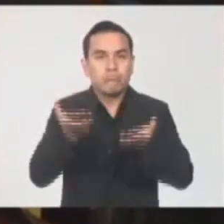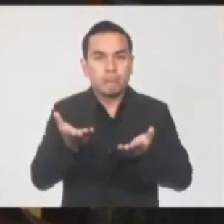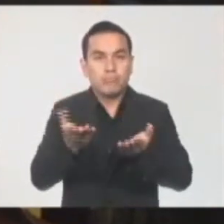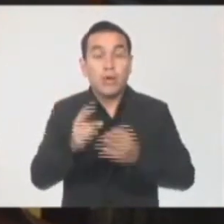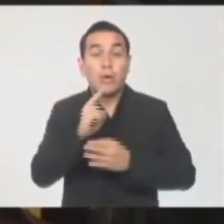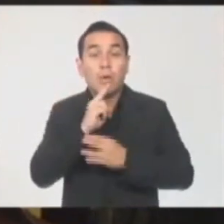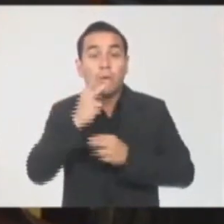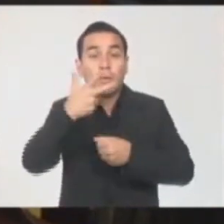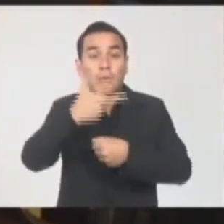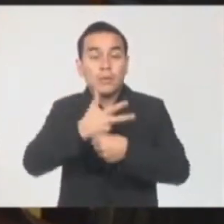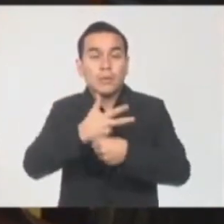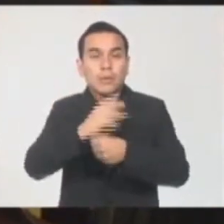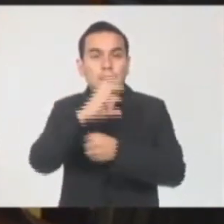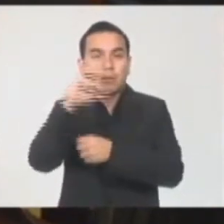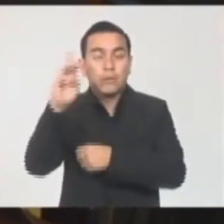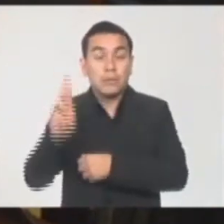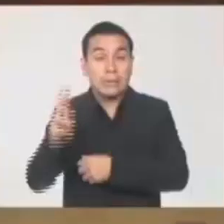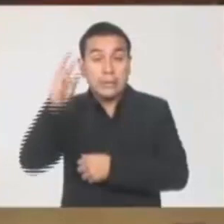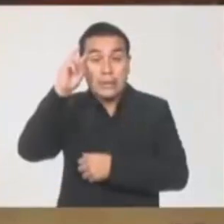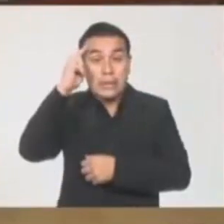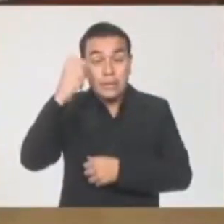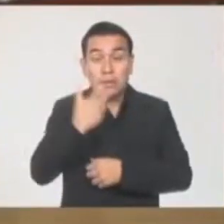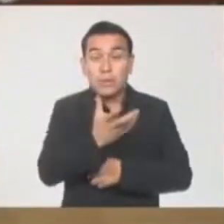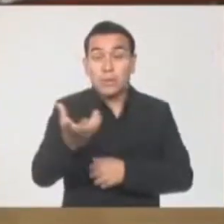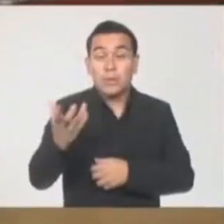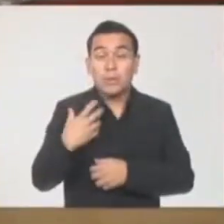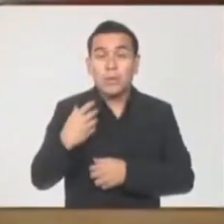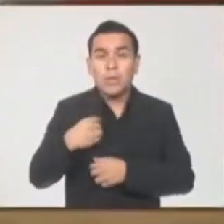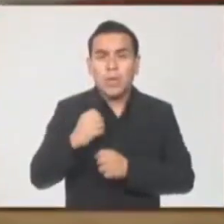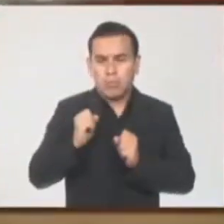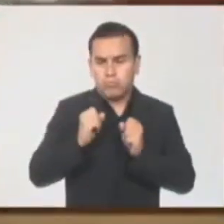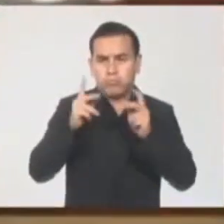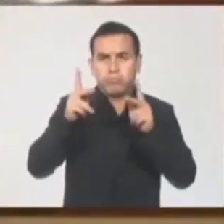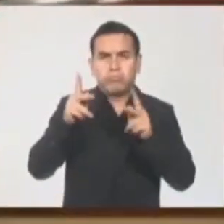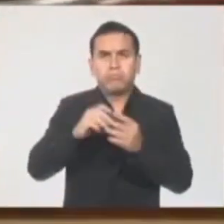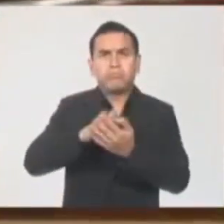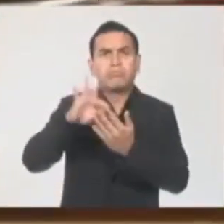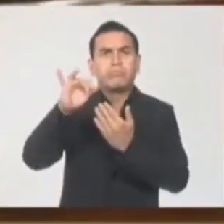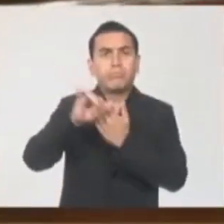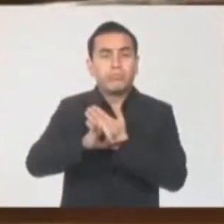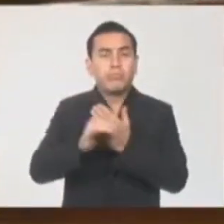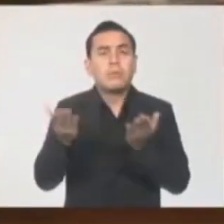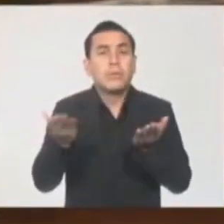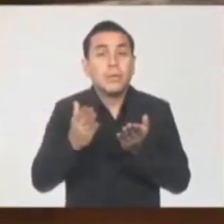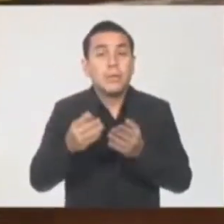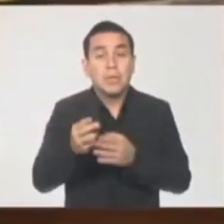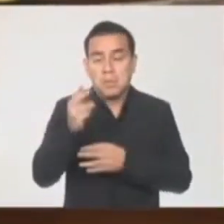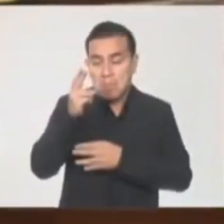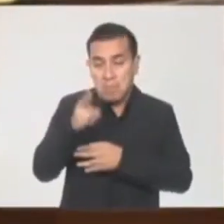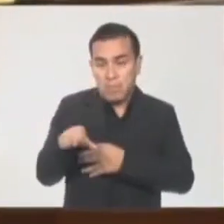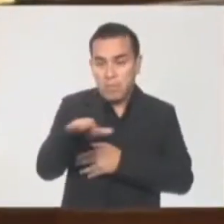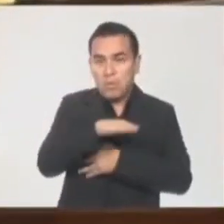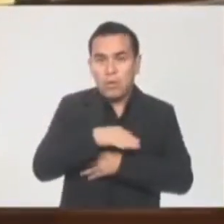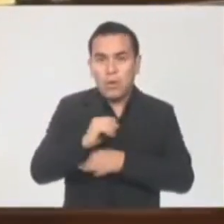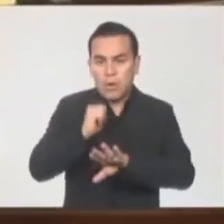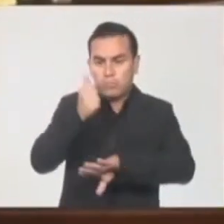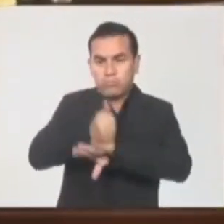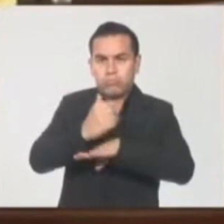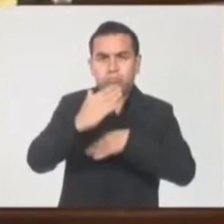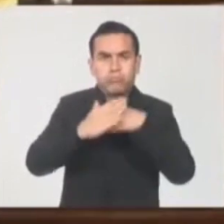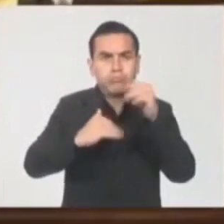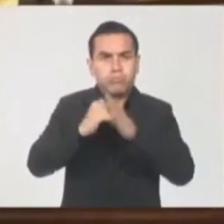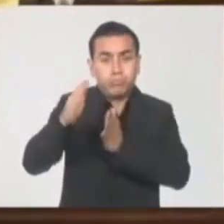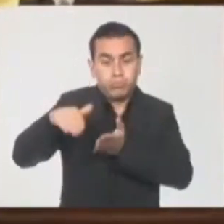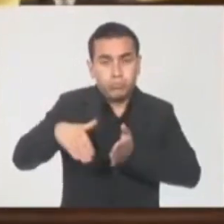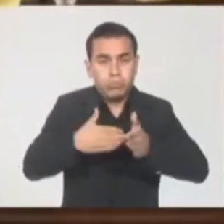Era impensable que varios de los proyectos viales más grandes de nuestra historia se estén realizando al mismo tiempo. En